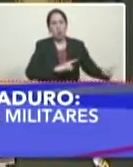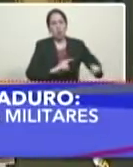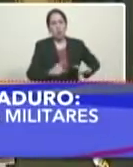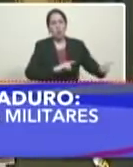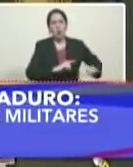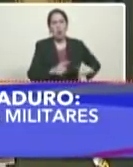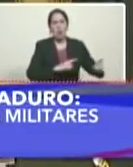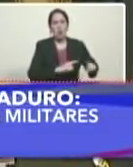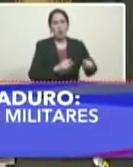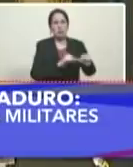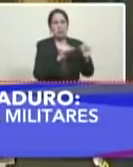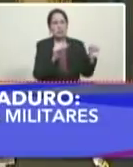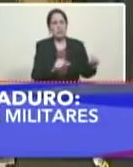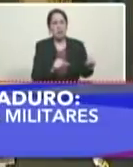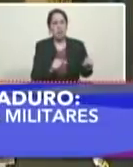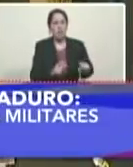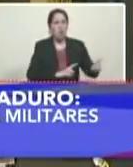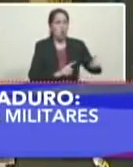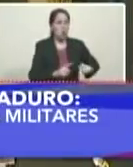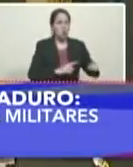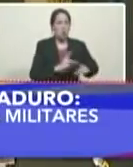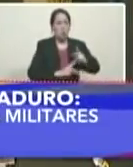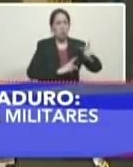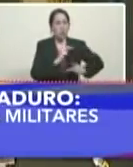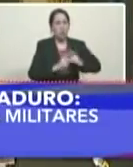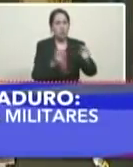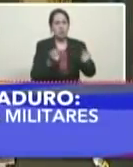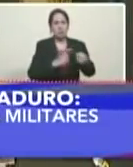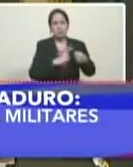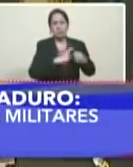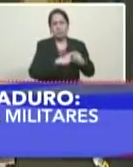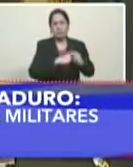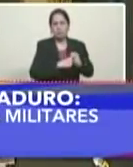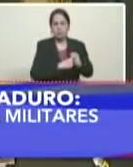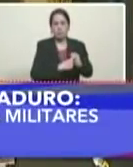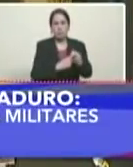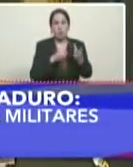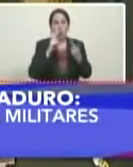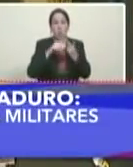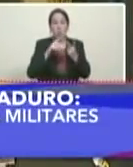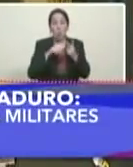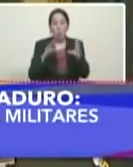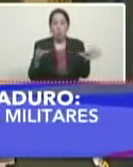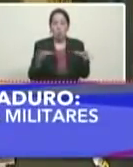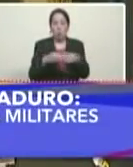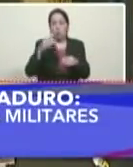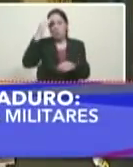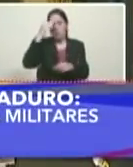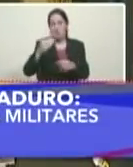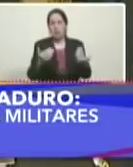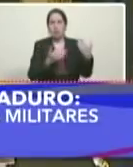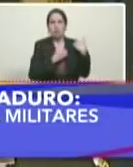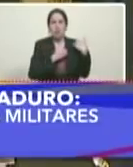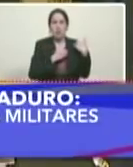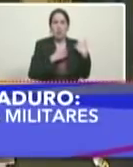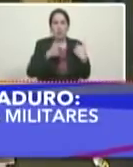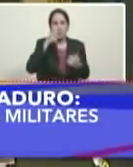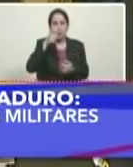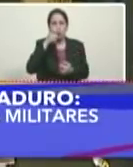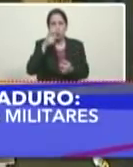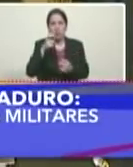del sistema de control en todos los procesos asociados a este un cuerpo encargado de la seguridad física y